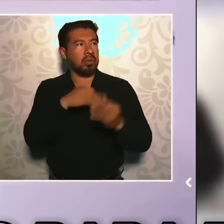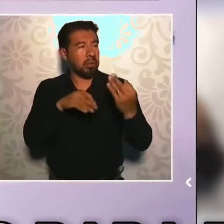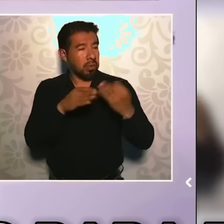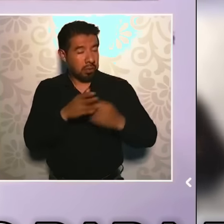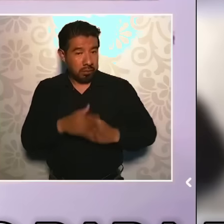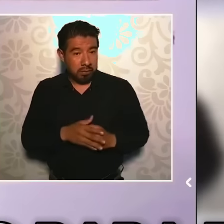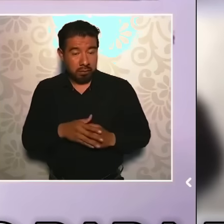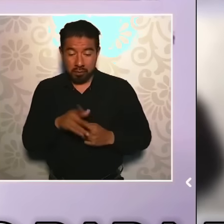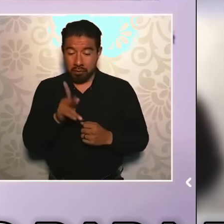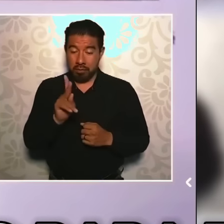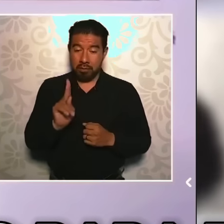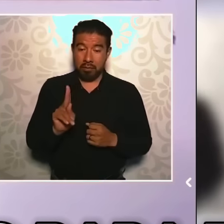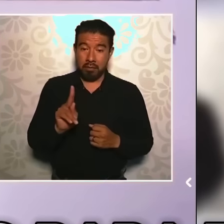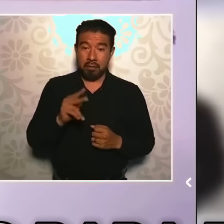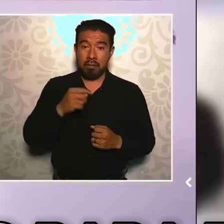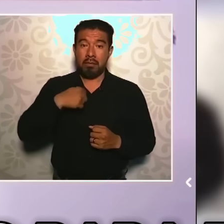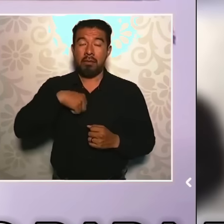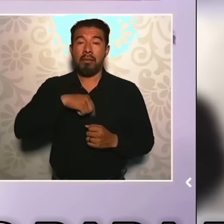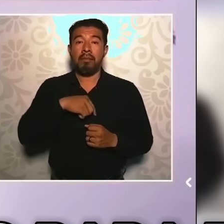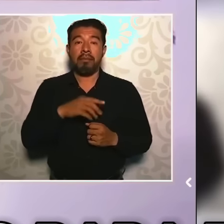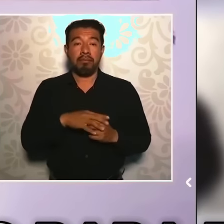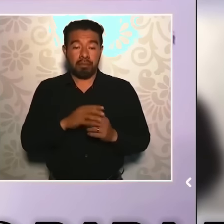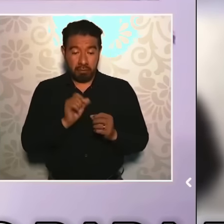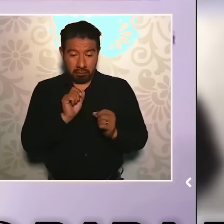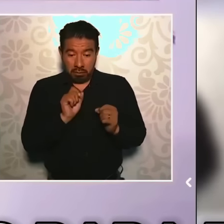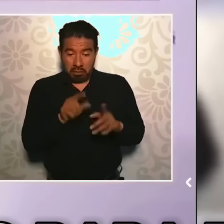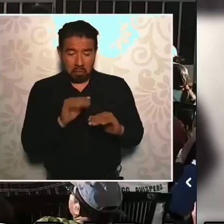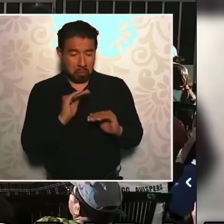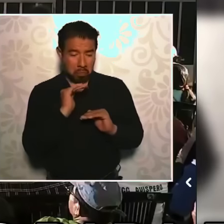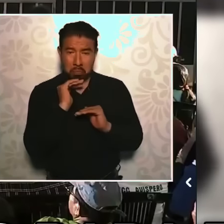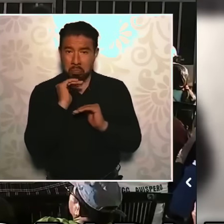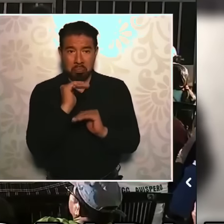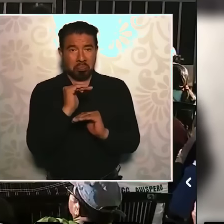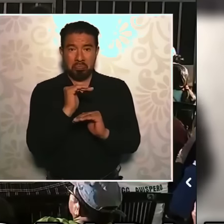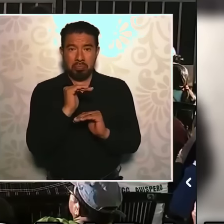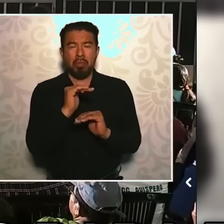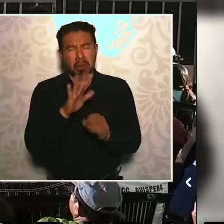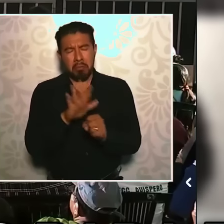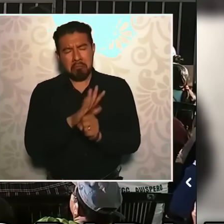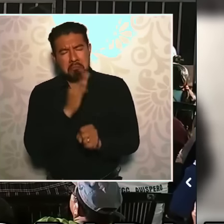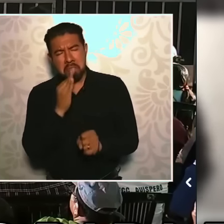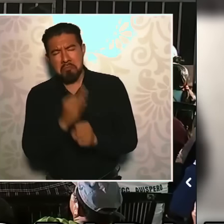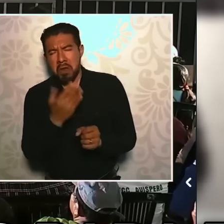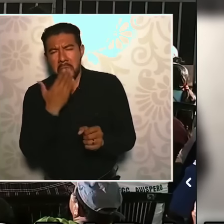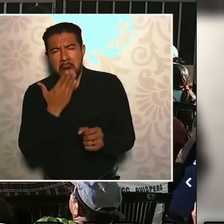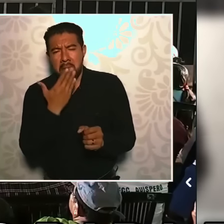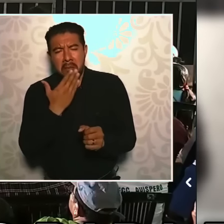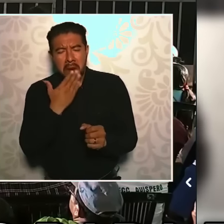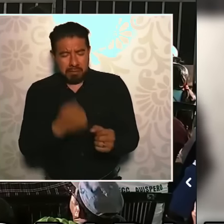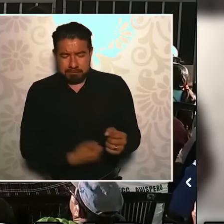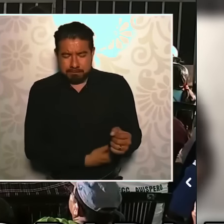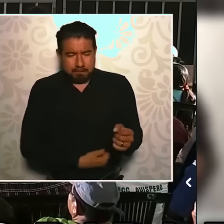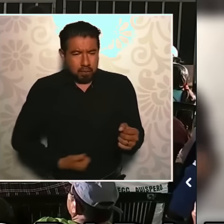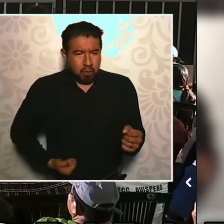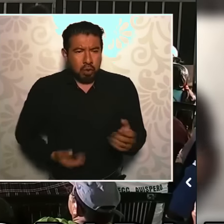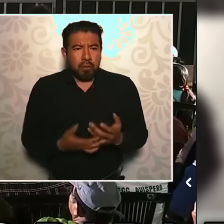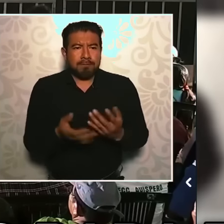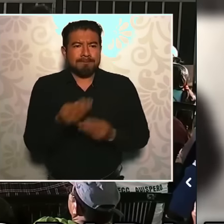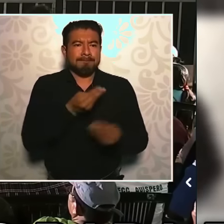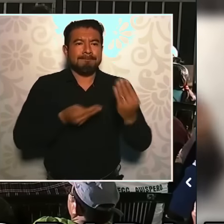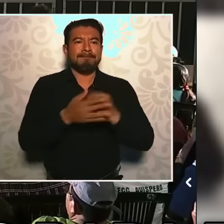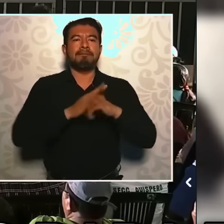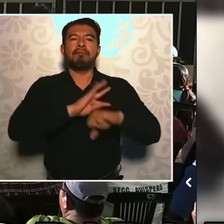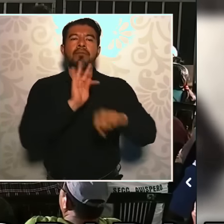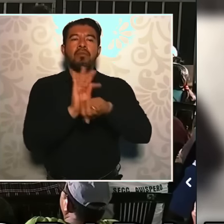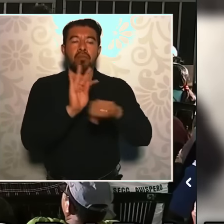Pero no nos vamos a quedar ahí. Ya sería suficiente gobernar con austeridad y continuar con